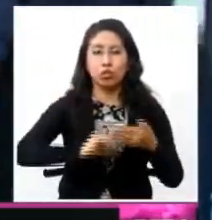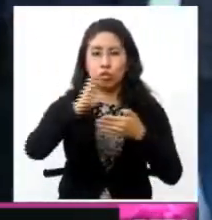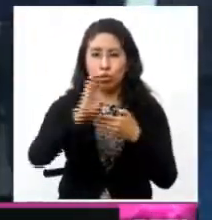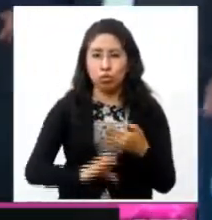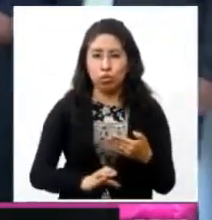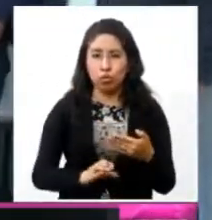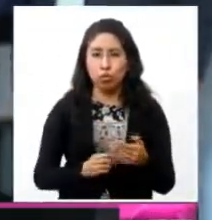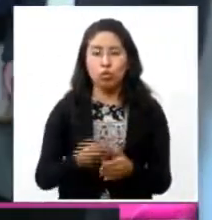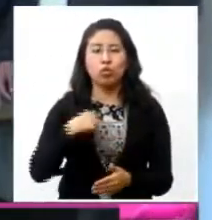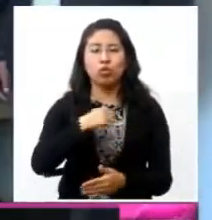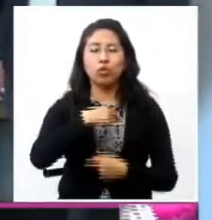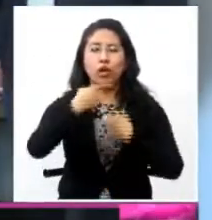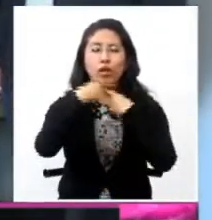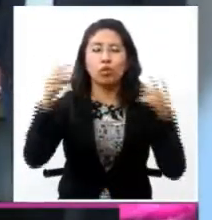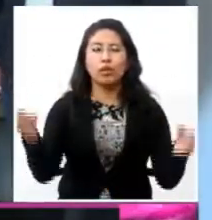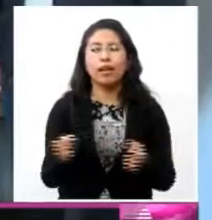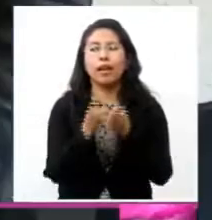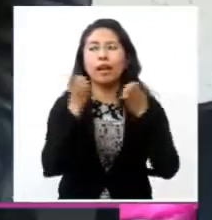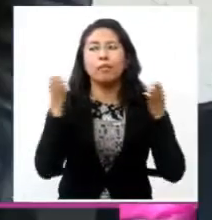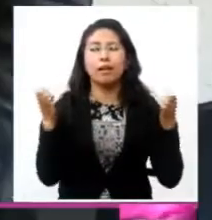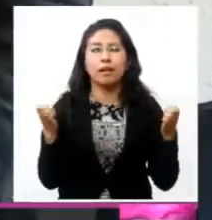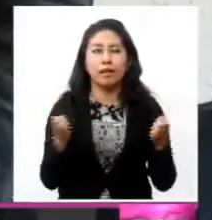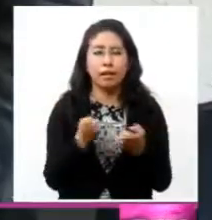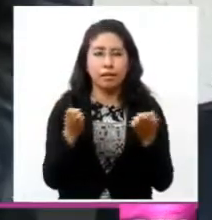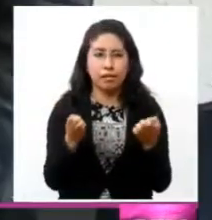declaramos en estado de emergencia